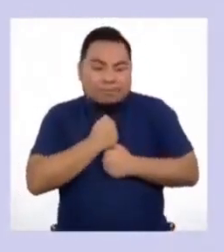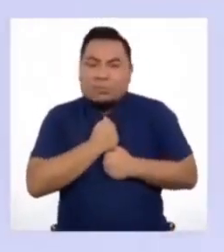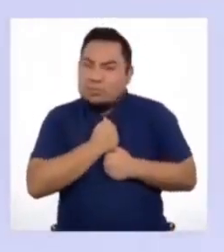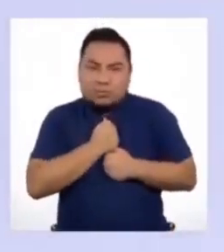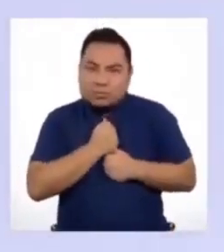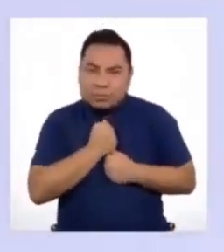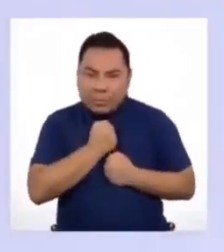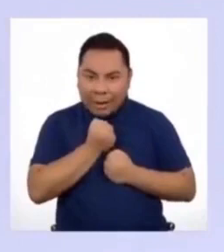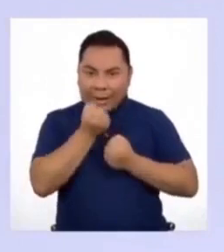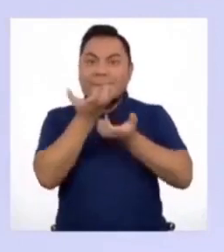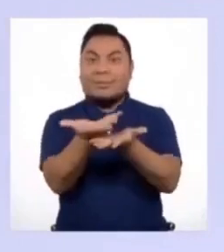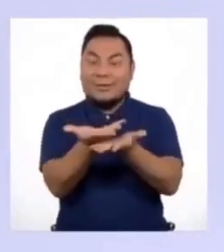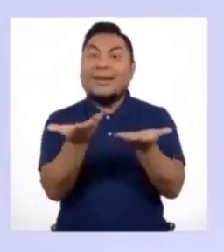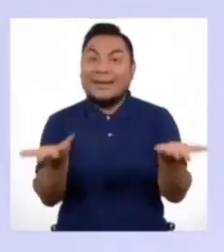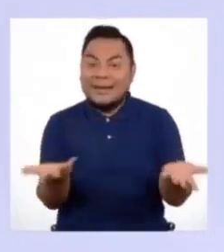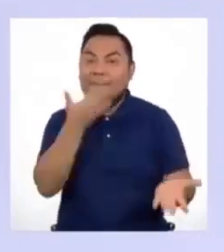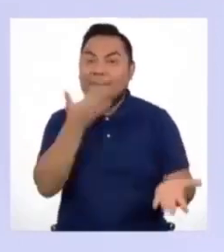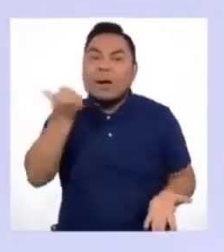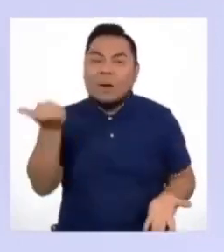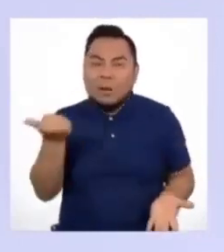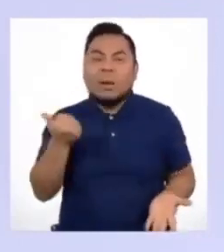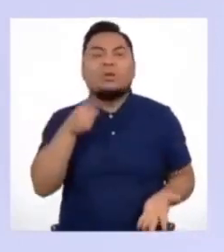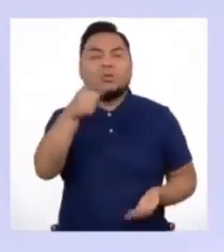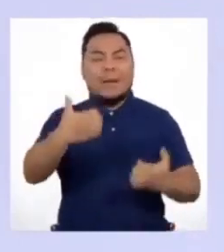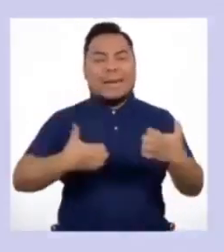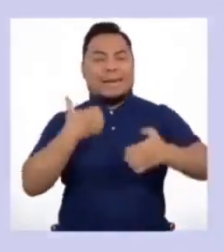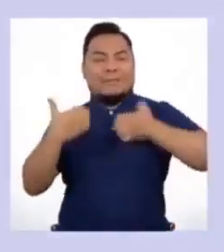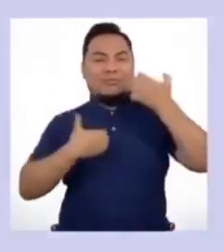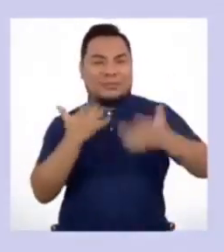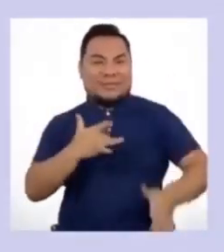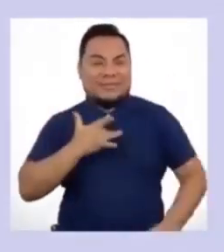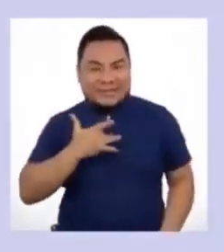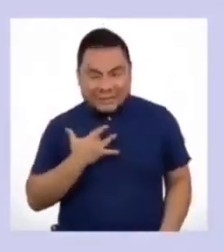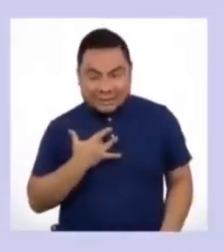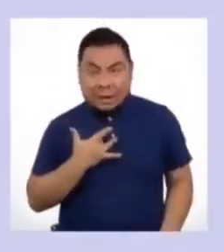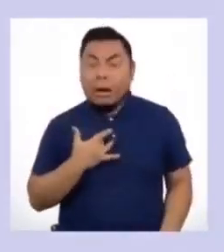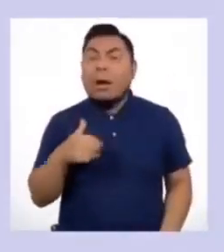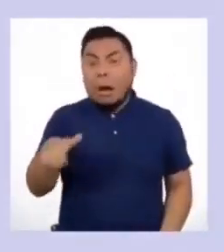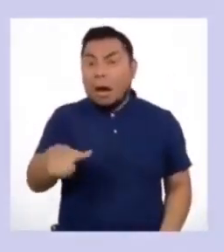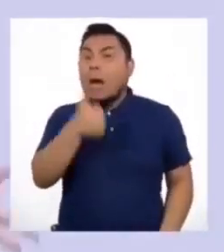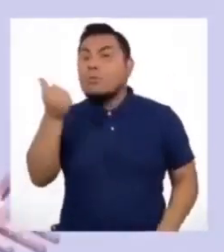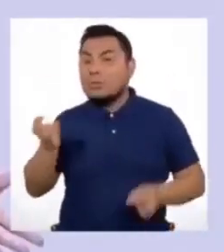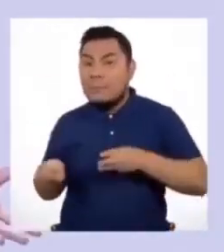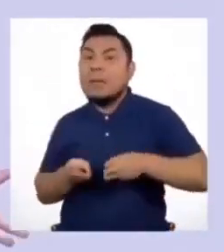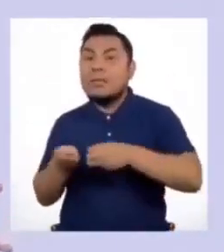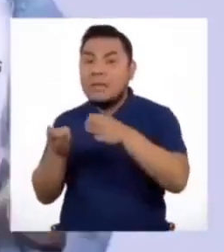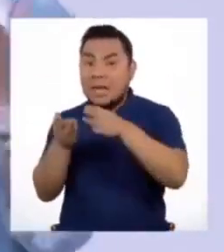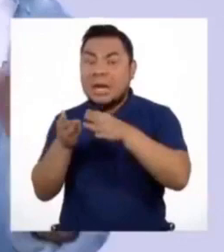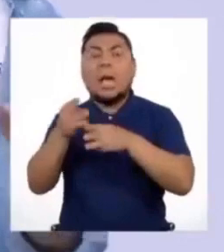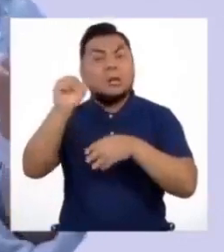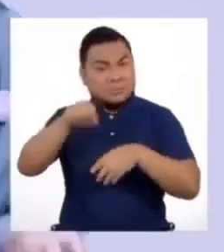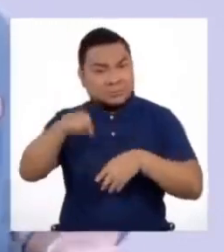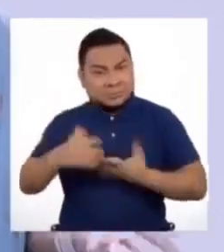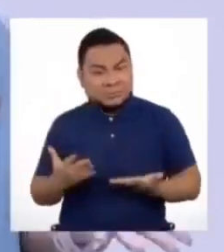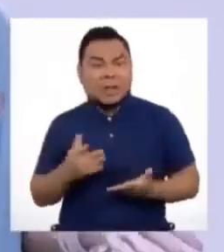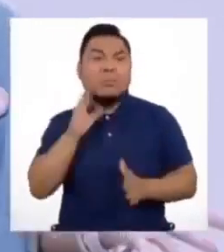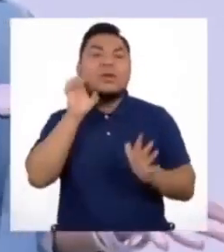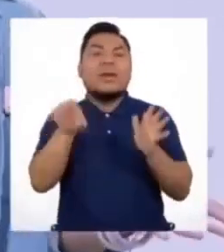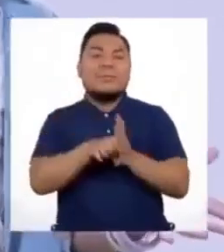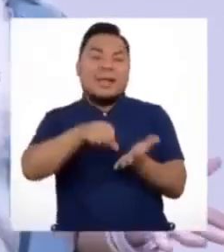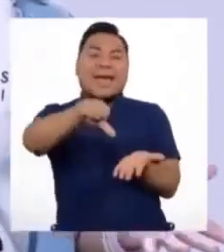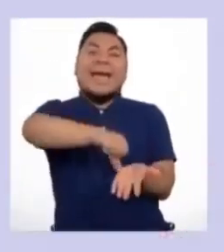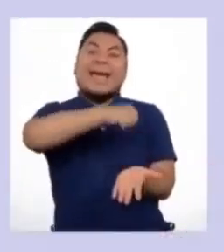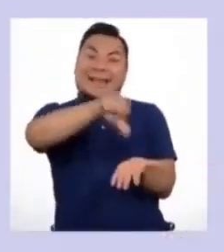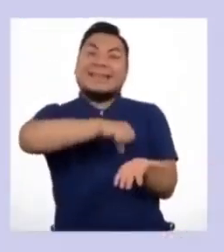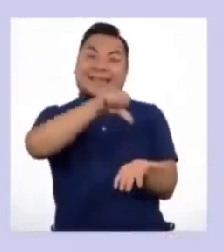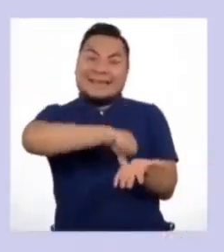yo, que no son las únicas formas de expresar las emociones que sentimos. ¿Hay otras maneras? Pero claro que sí. A través del arte, por